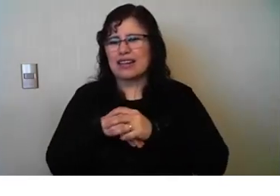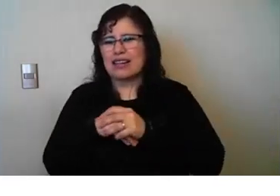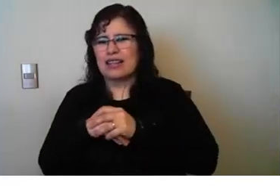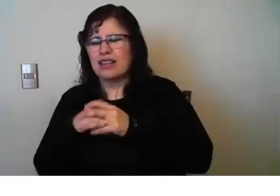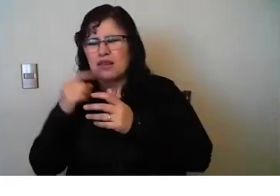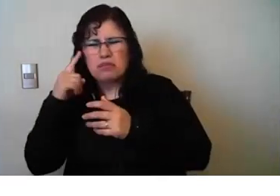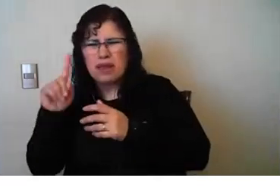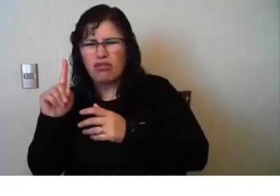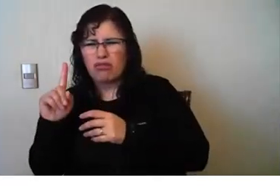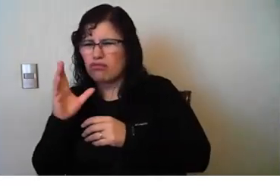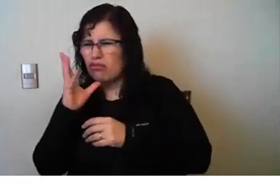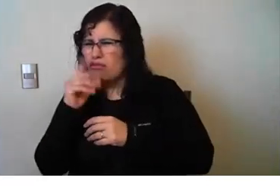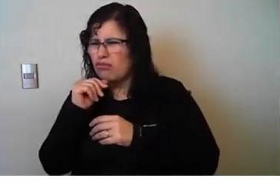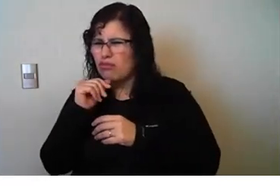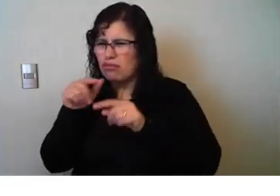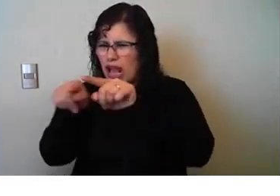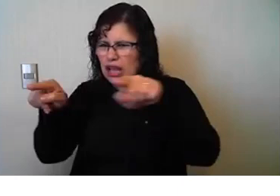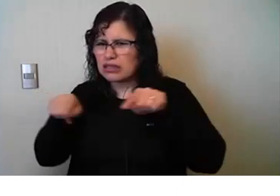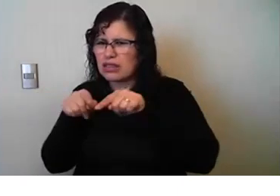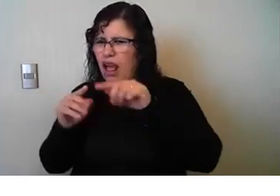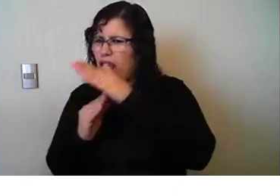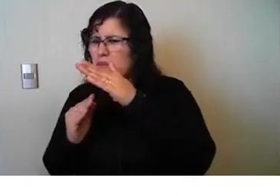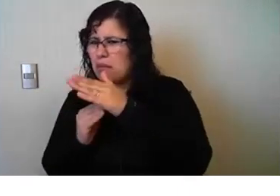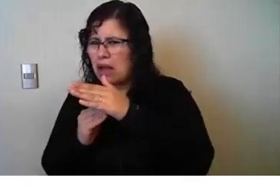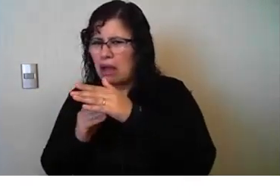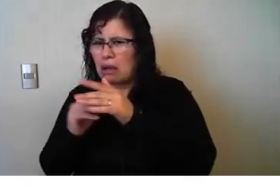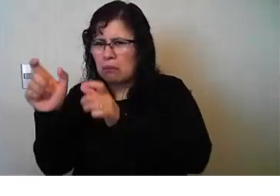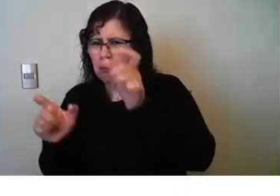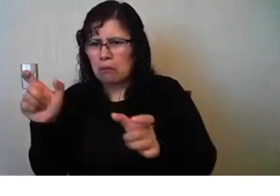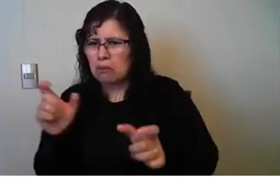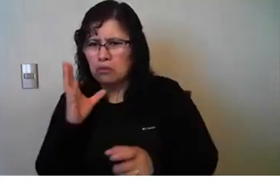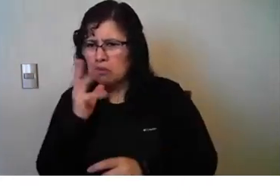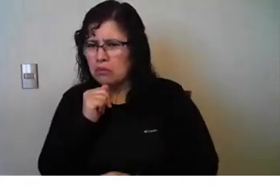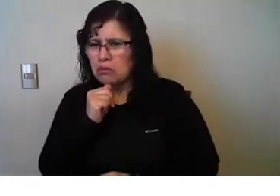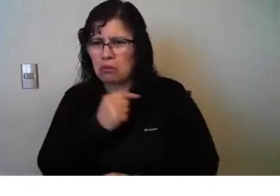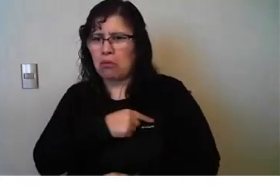no tengo a nadie, a nadie en sala de espera.